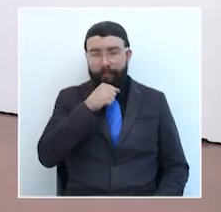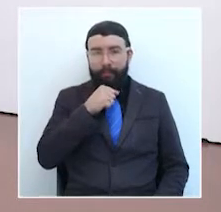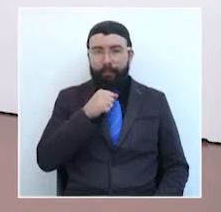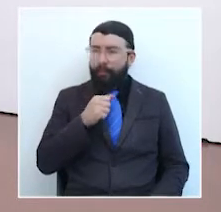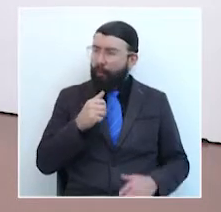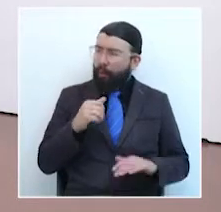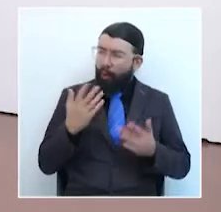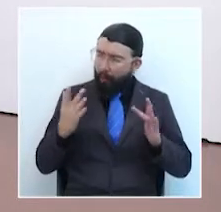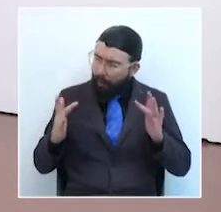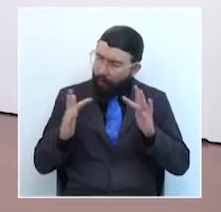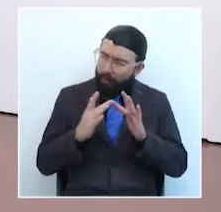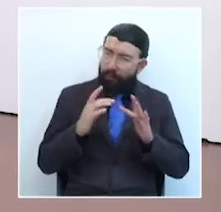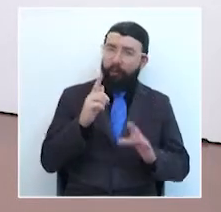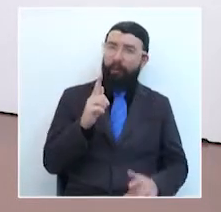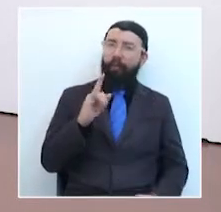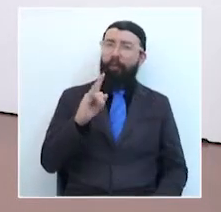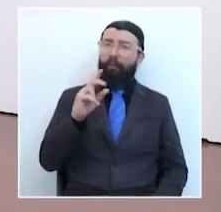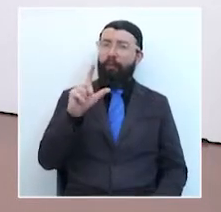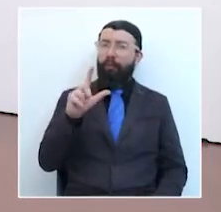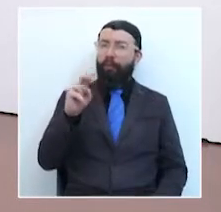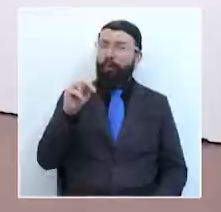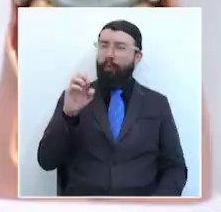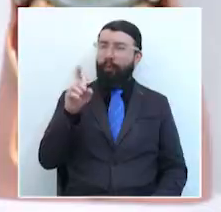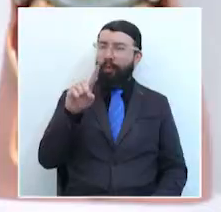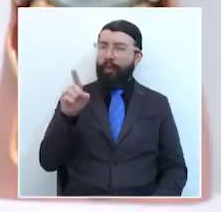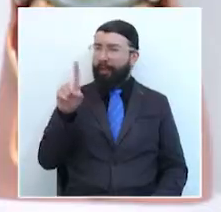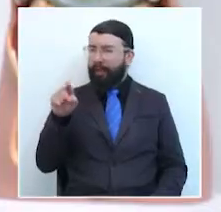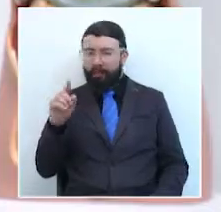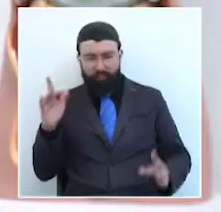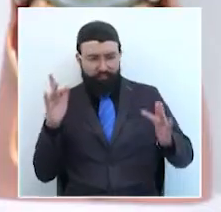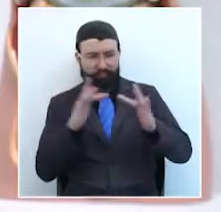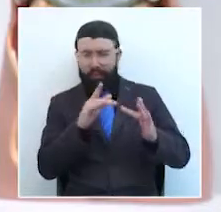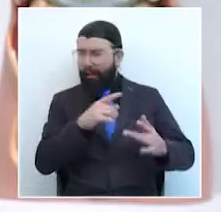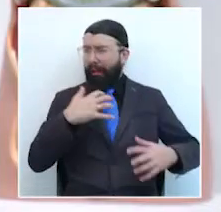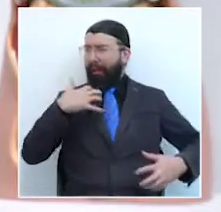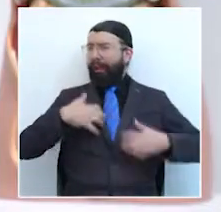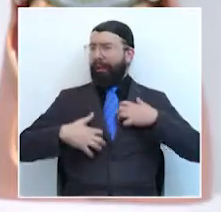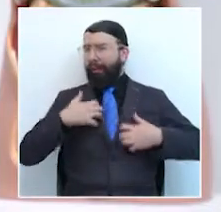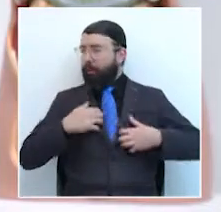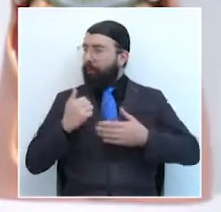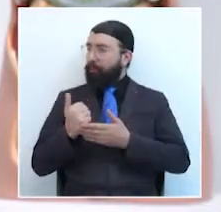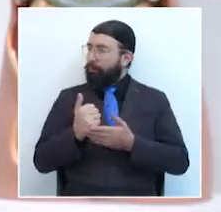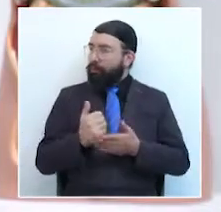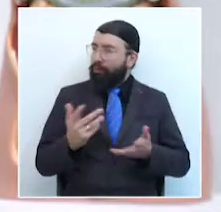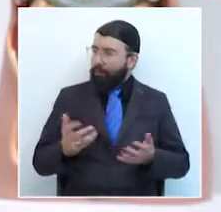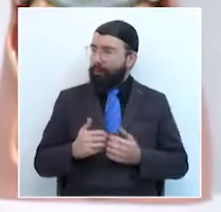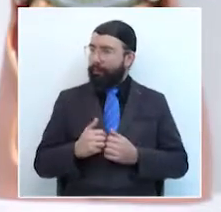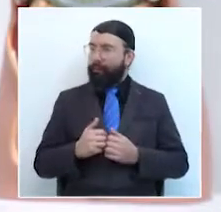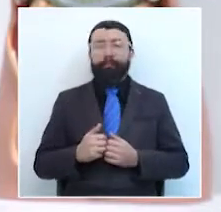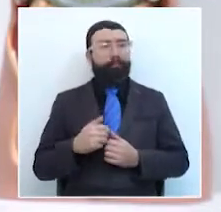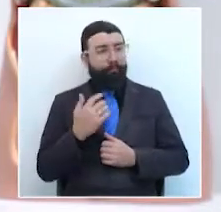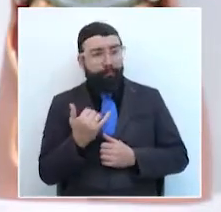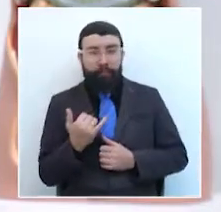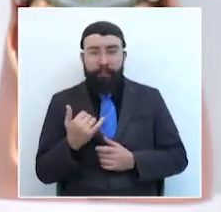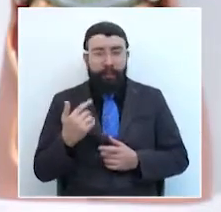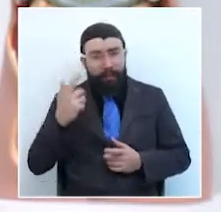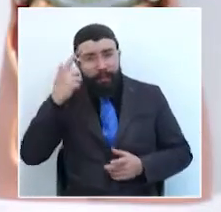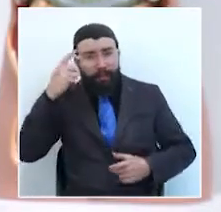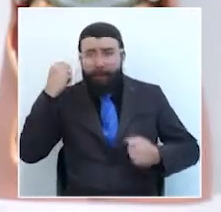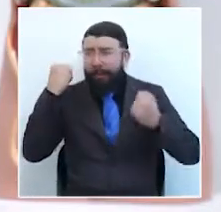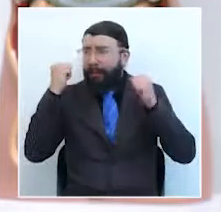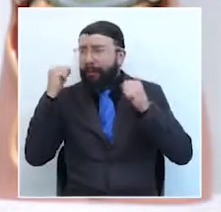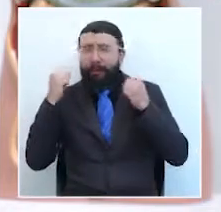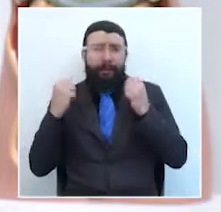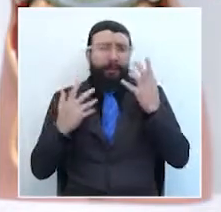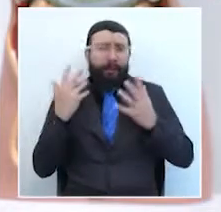mindfulness con las fobias bueno porque las fobias hacen parte del espectro de los trastornos ansiosos quiere